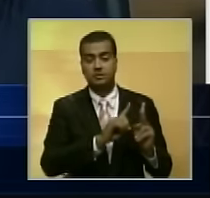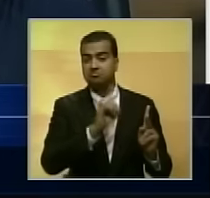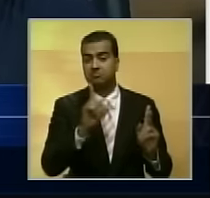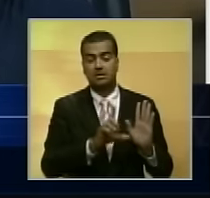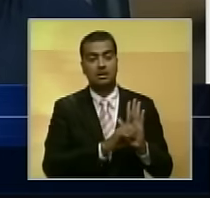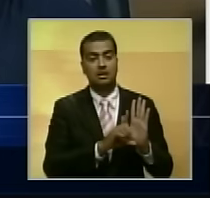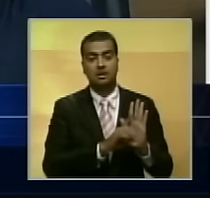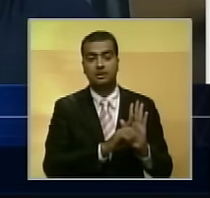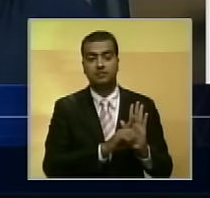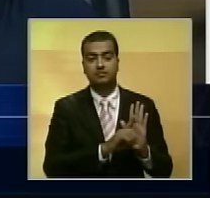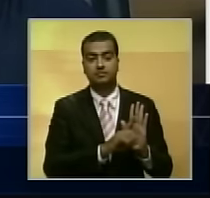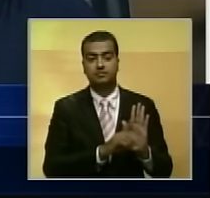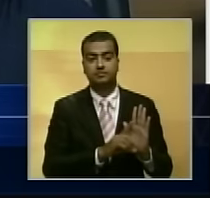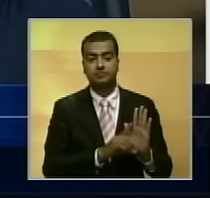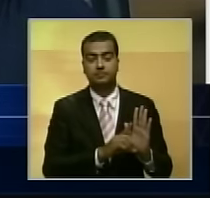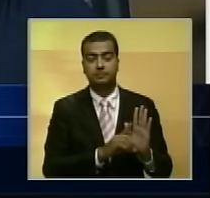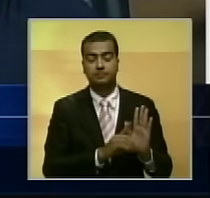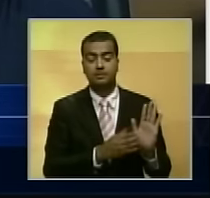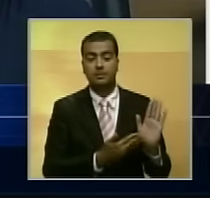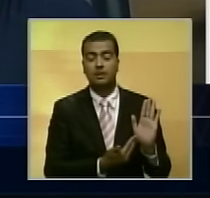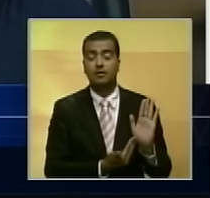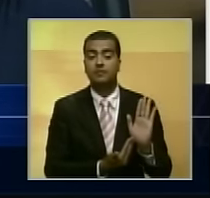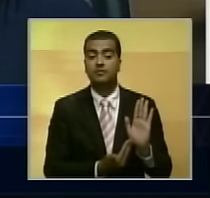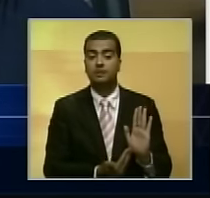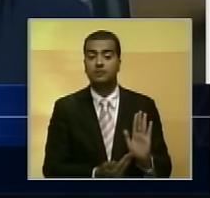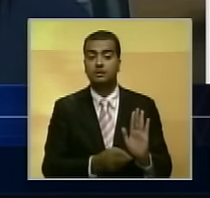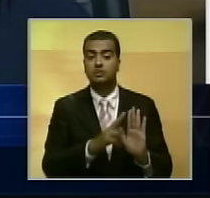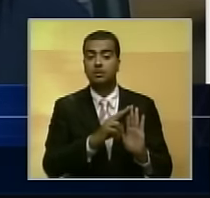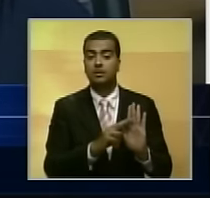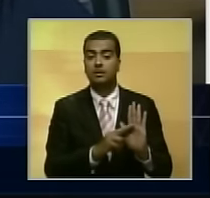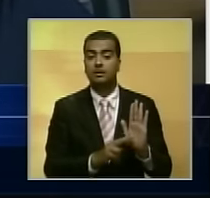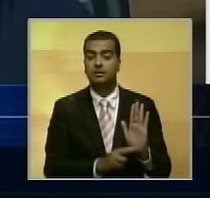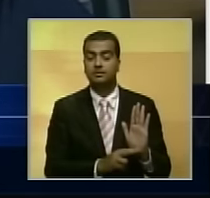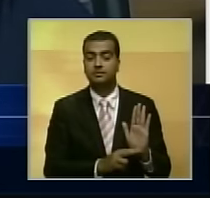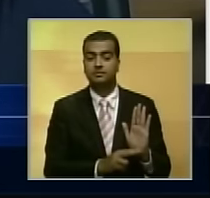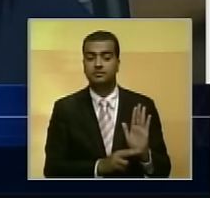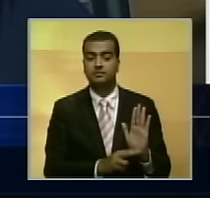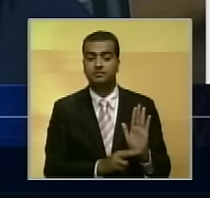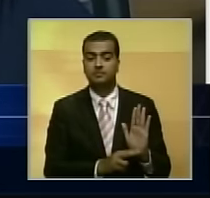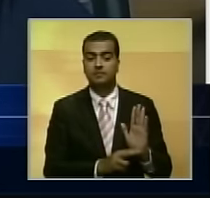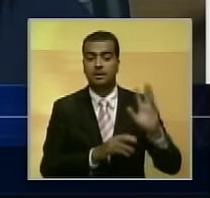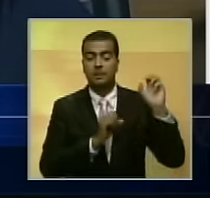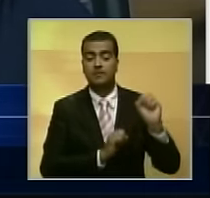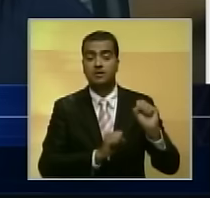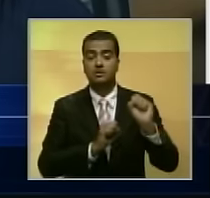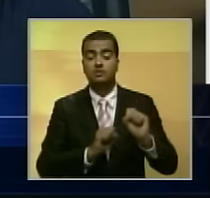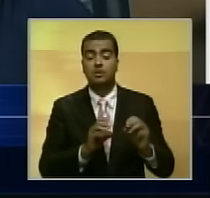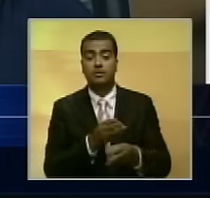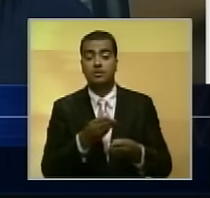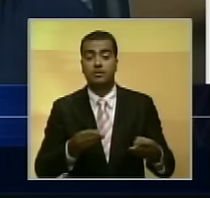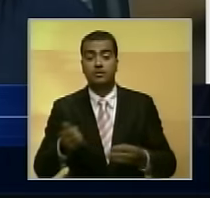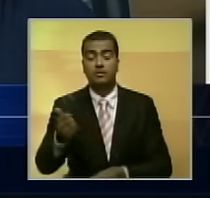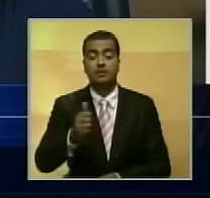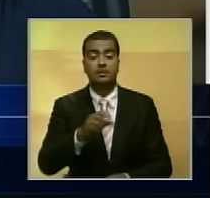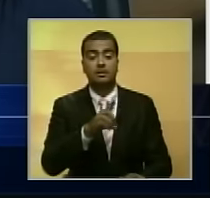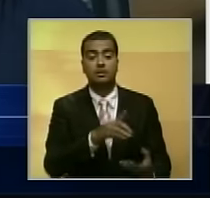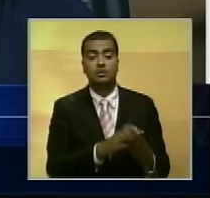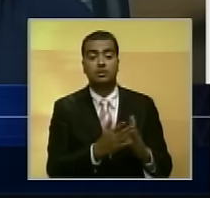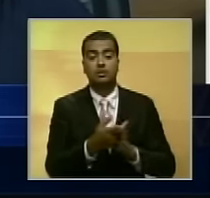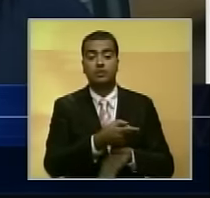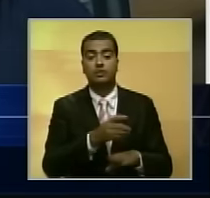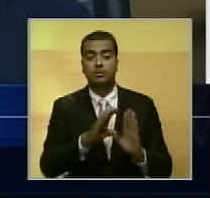leyes de la República contemplan en su normativa manifestaciones públicas para derrocar a un